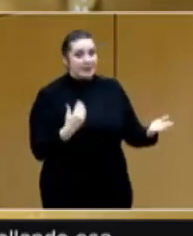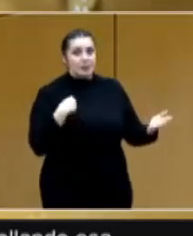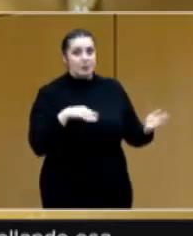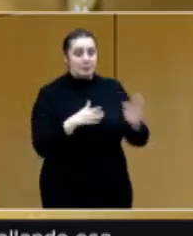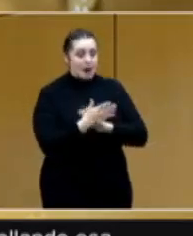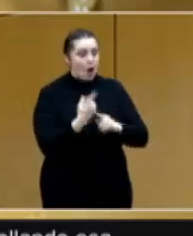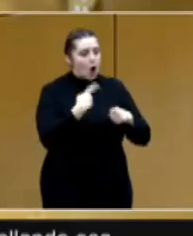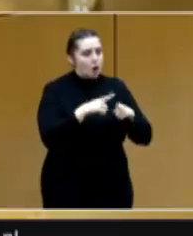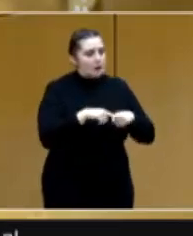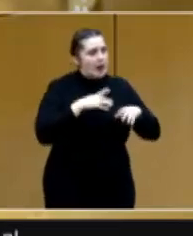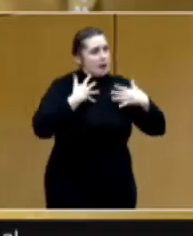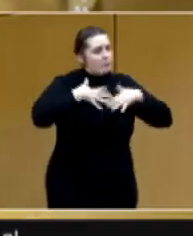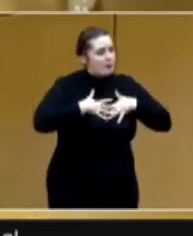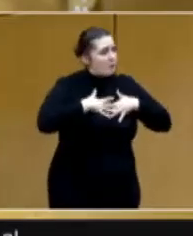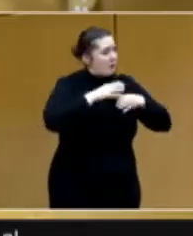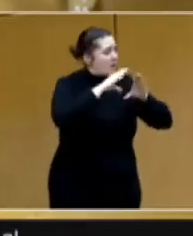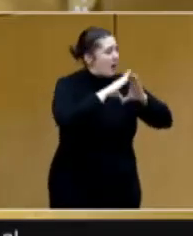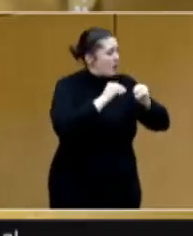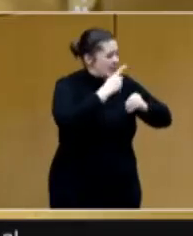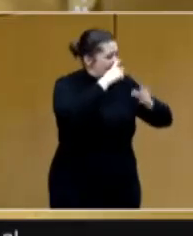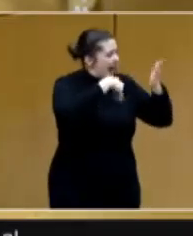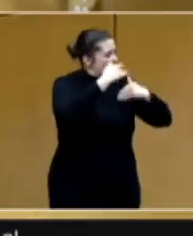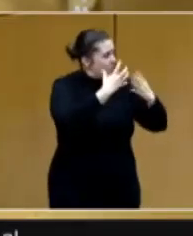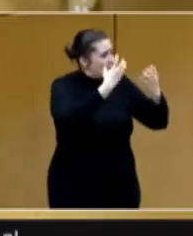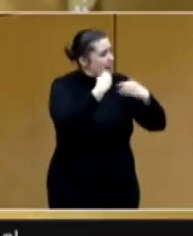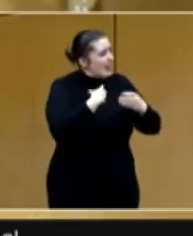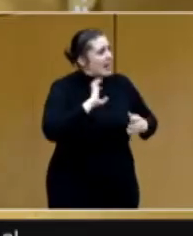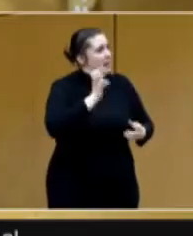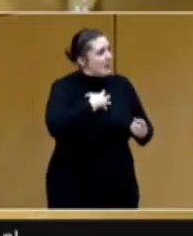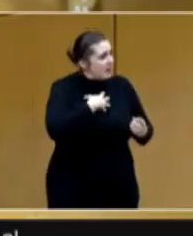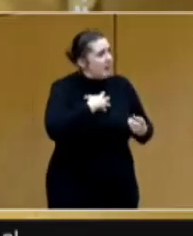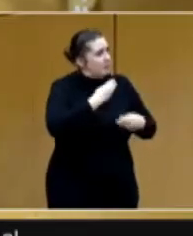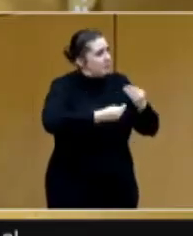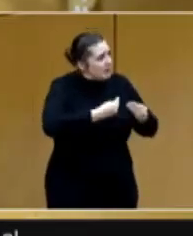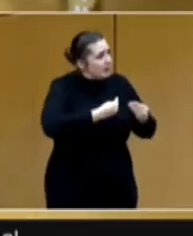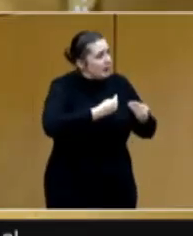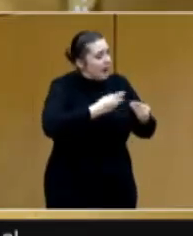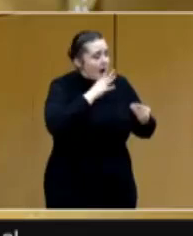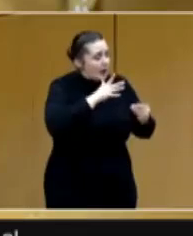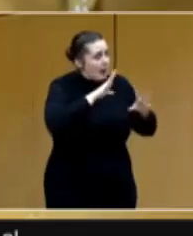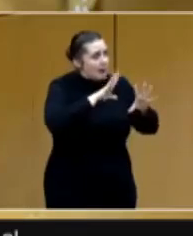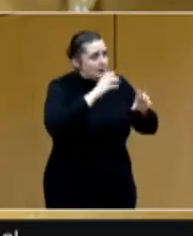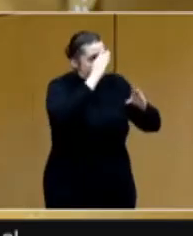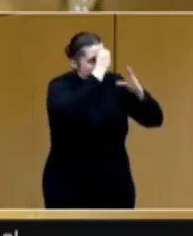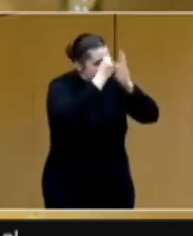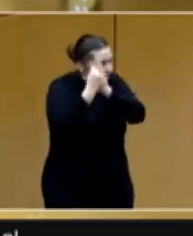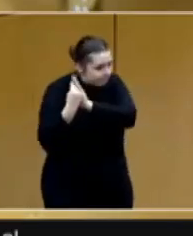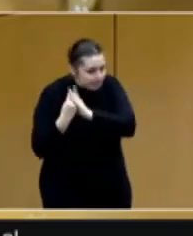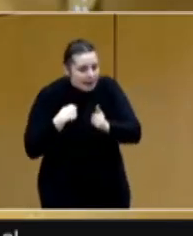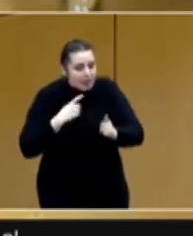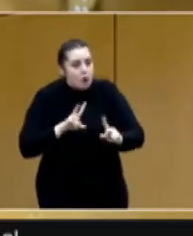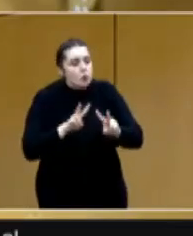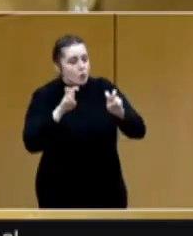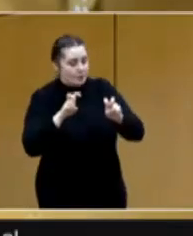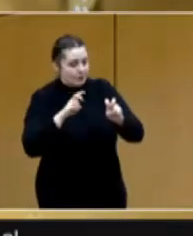aprendido porque lo estudiábamos en la facultad la diferencia entre capacidad jurídica Y capacidad de obrar en ese desaprender estamos trabajando y en